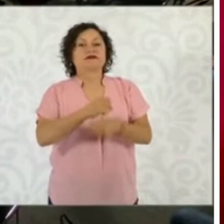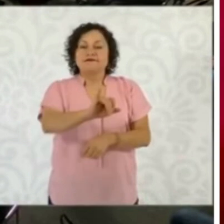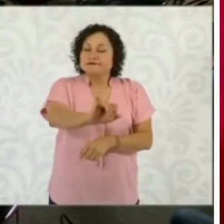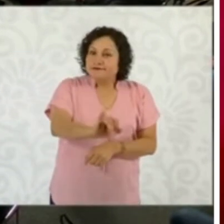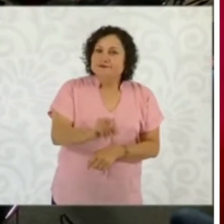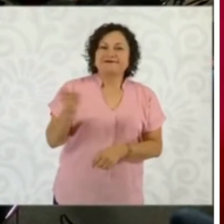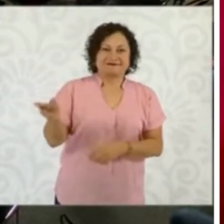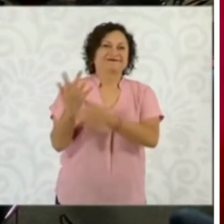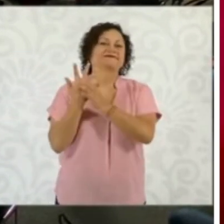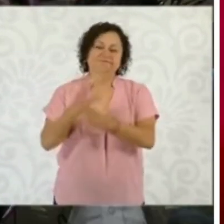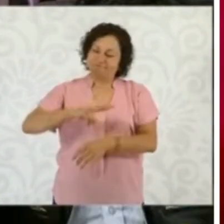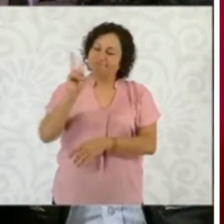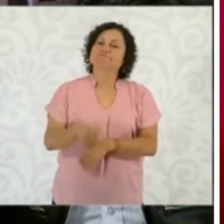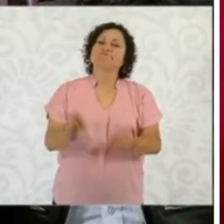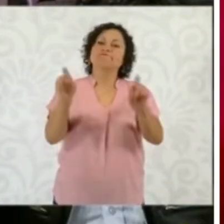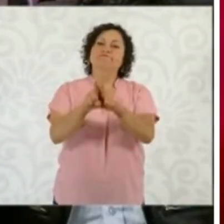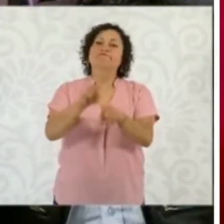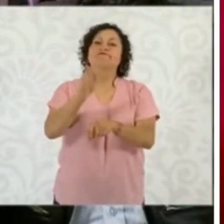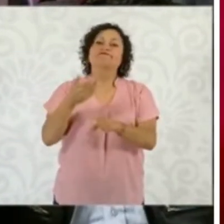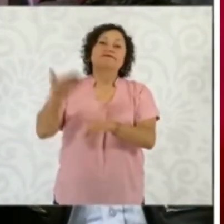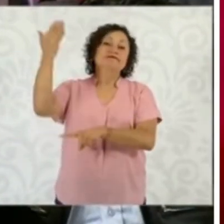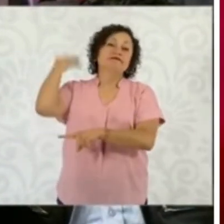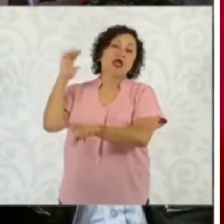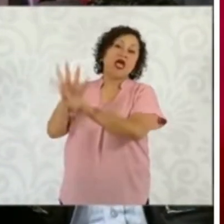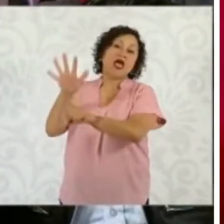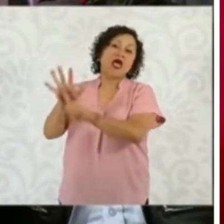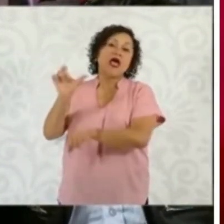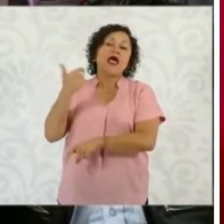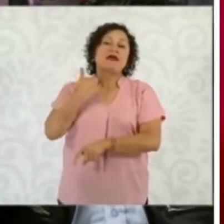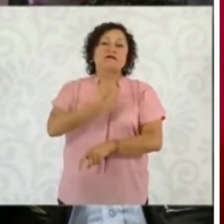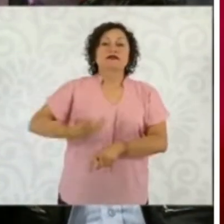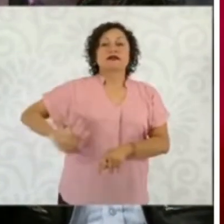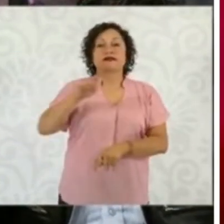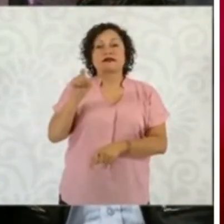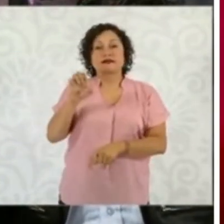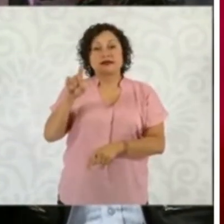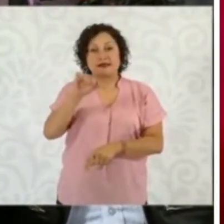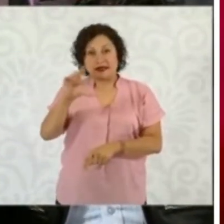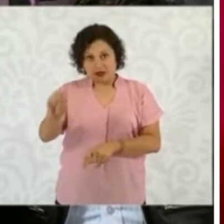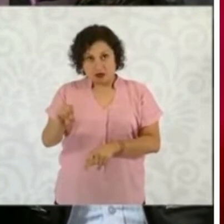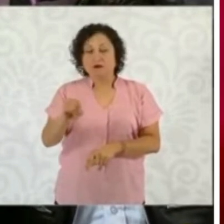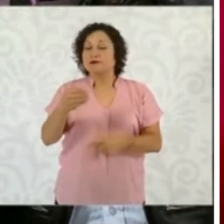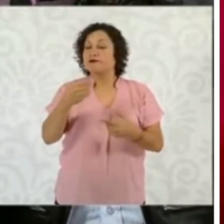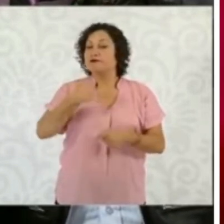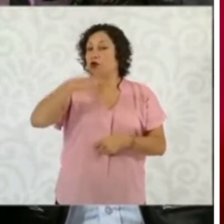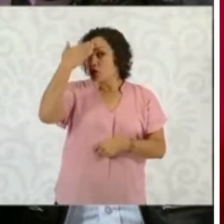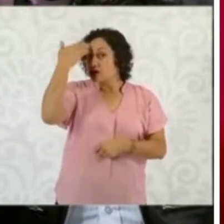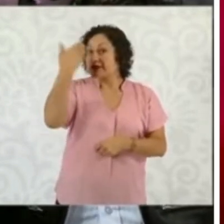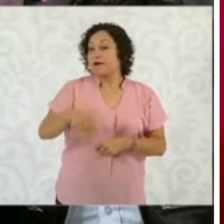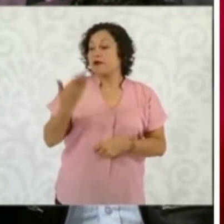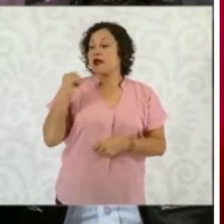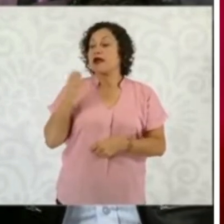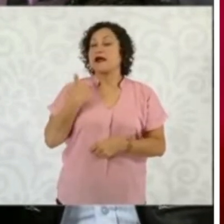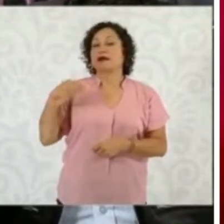tipo de cuestiones también en torno al tema de la persecución que vivió por parte del expresidente Ernesto Zedillo. Y sabemos que en el anterior gobierno, en el expresidente Andrés Manuel López Obrador,